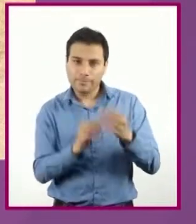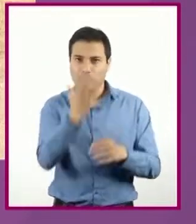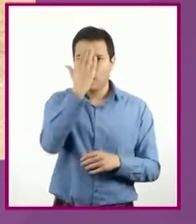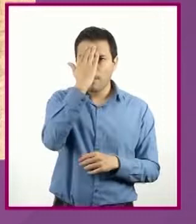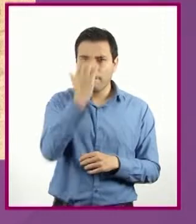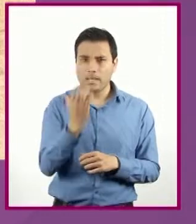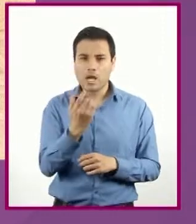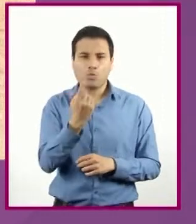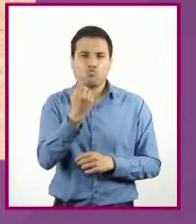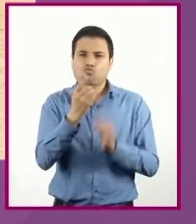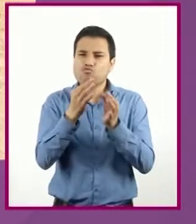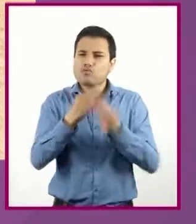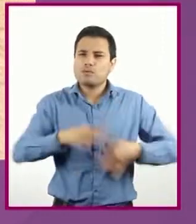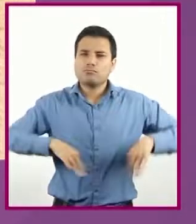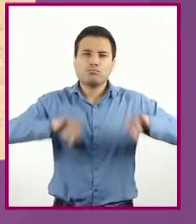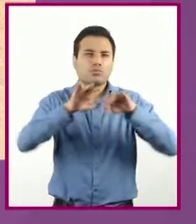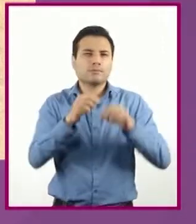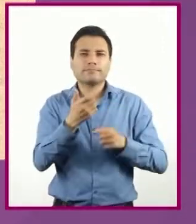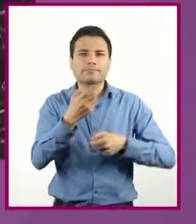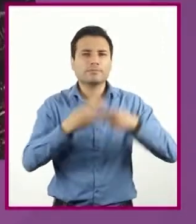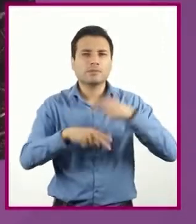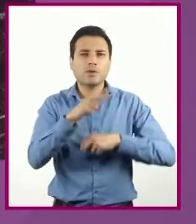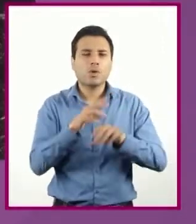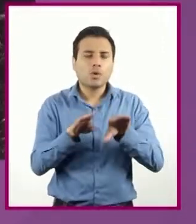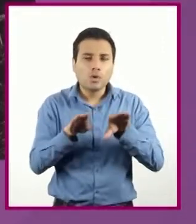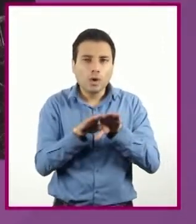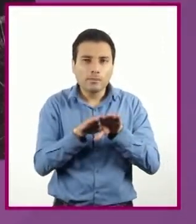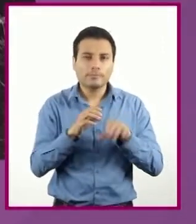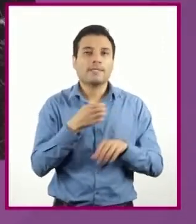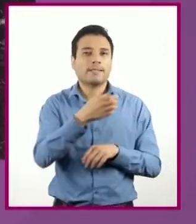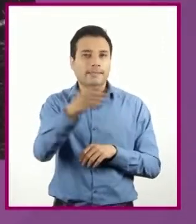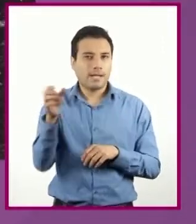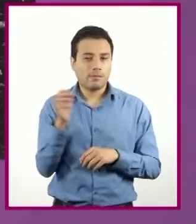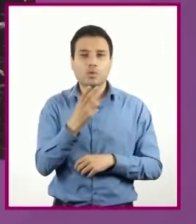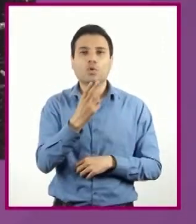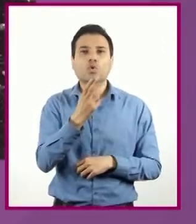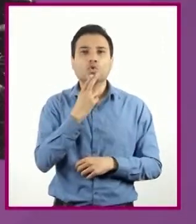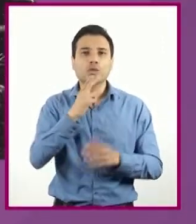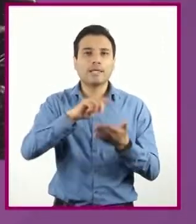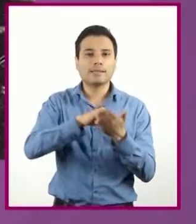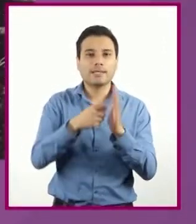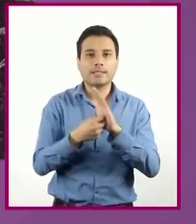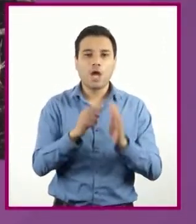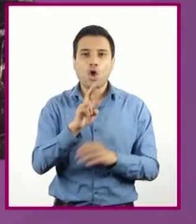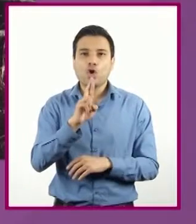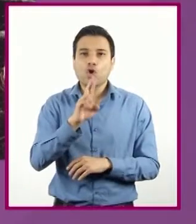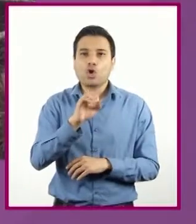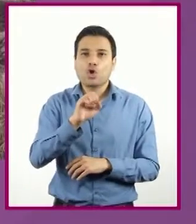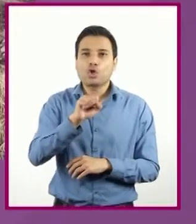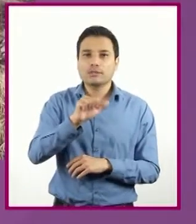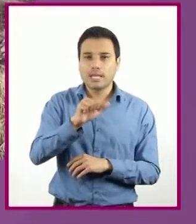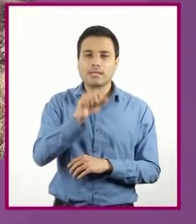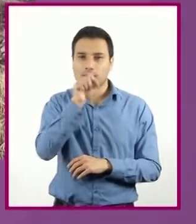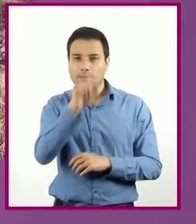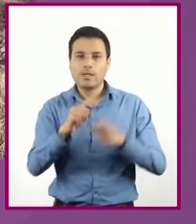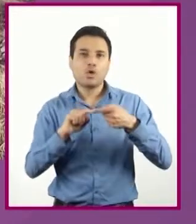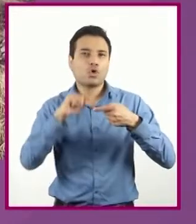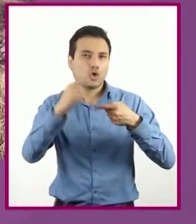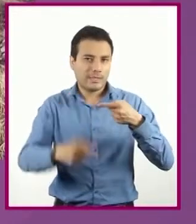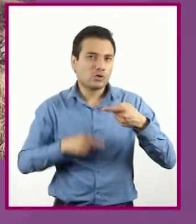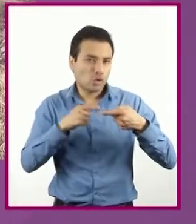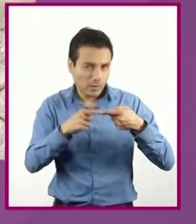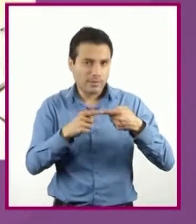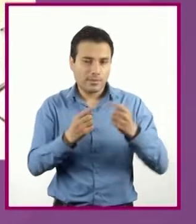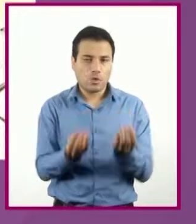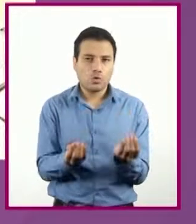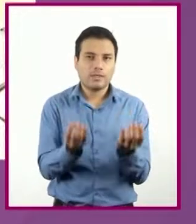economía principalmente en la agricultura. Utilizaron las técnicas de roza y rotación de cultivos en terrazas y